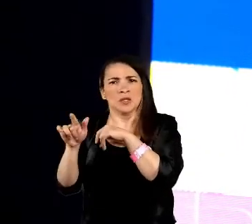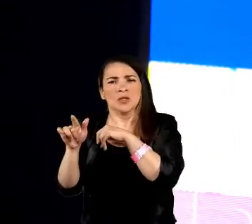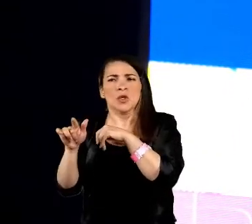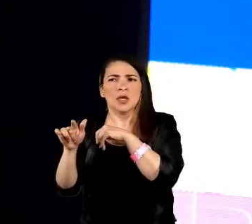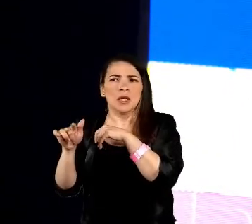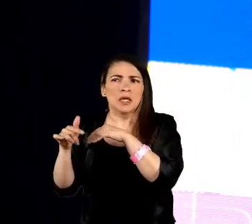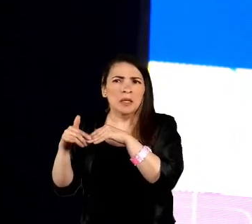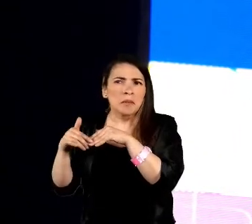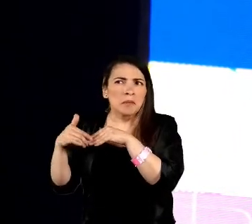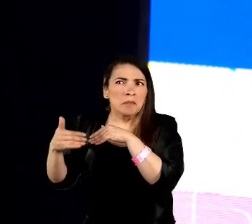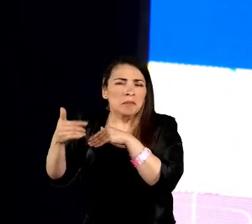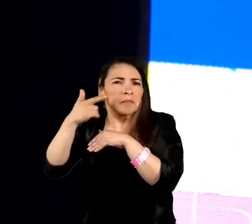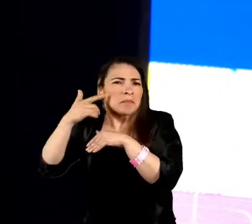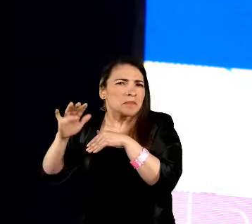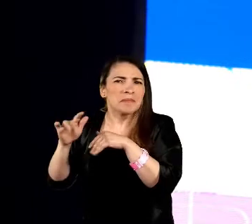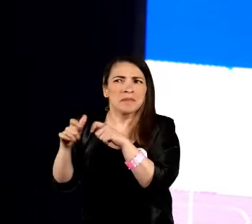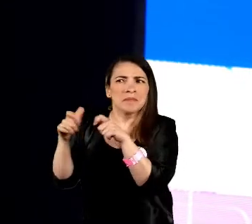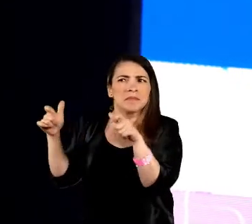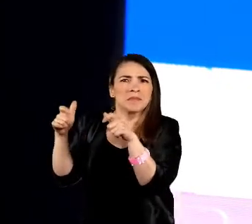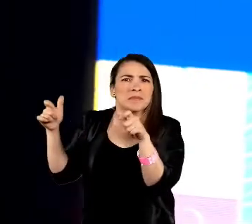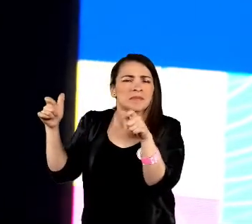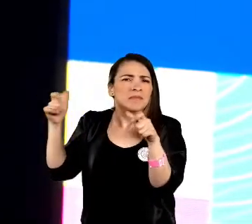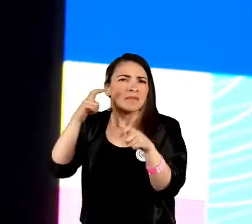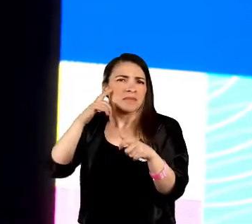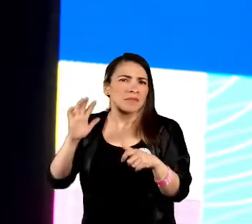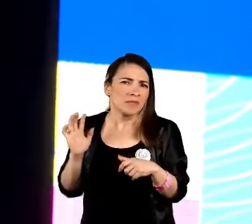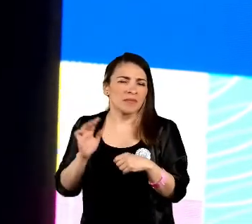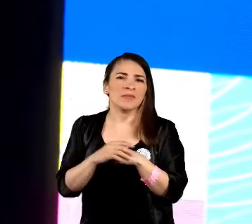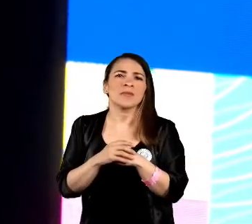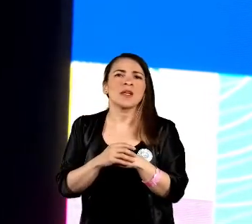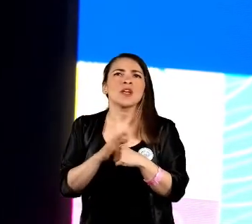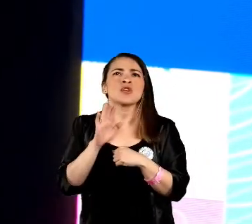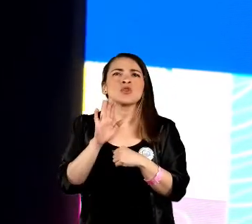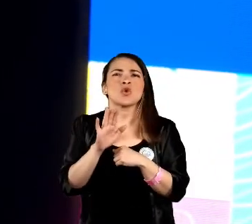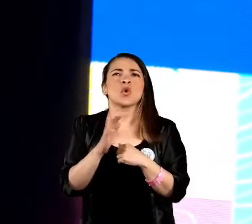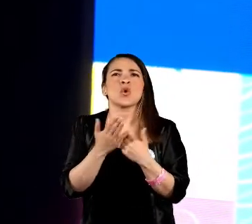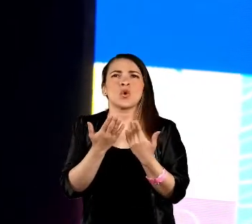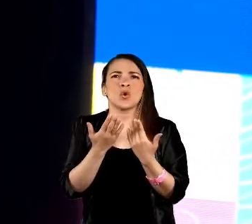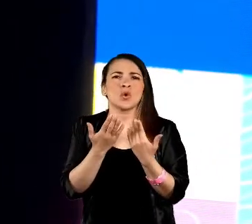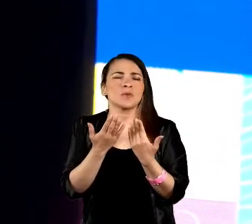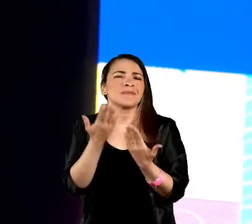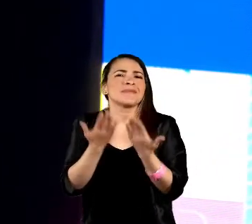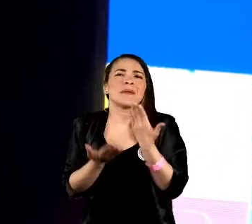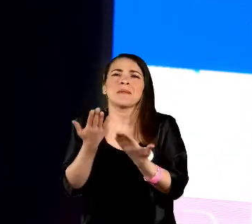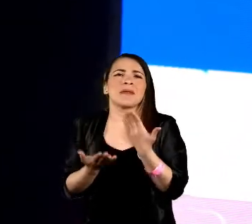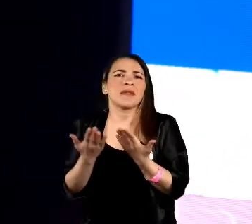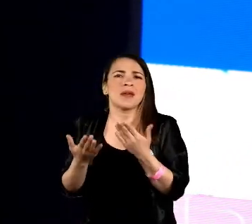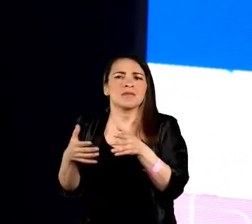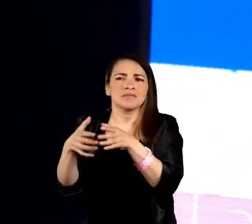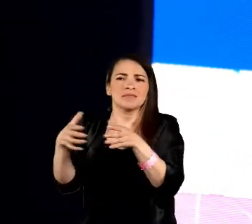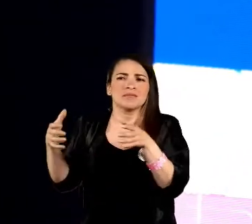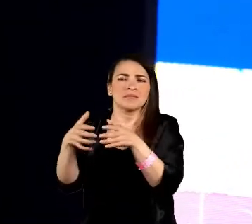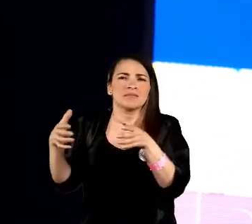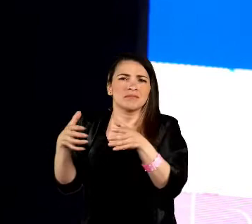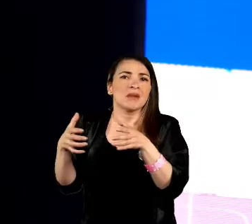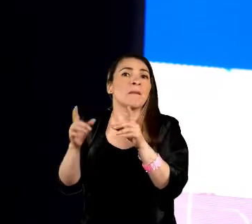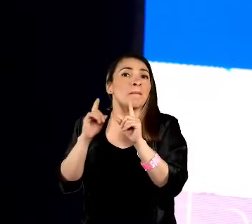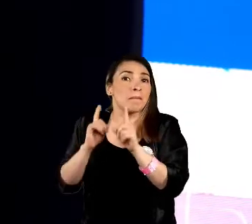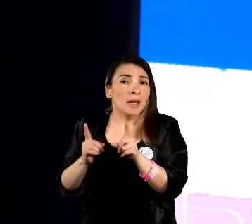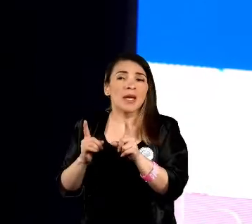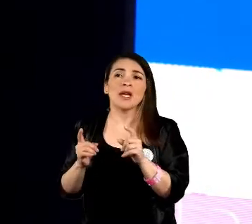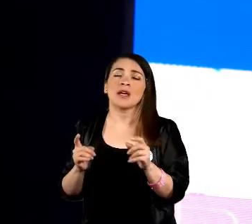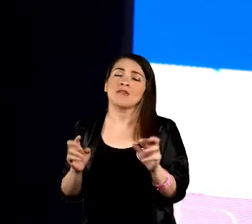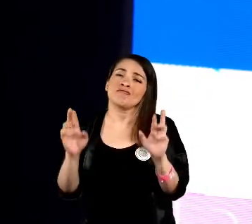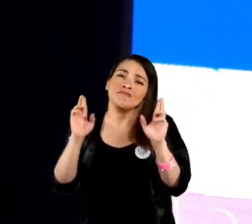toda la vinculaciones son iguales son hasta te podría decir hasta asimétrica por el tamaño que tenés Pero la idea es que la marea crezca para todos